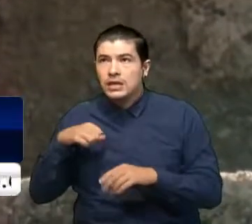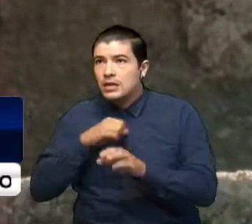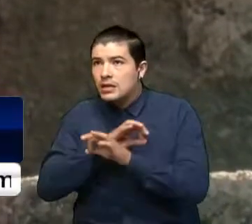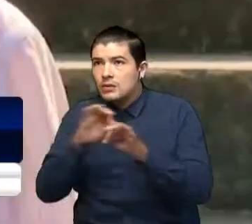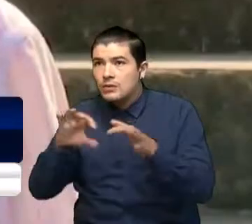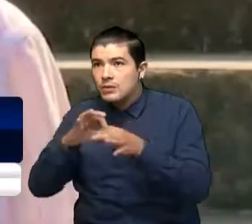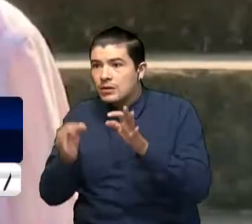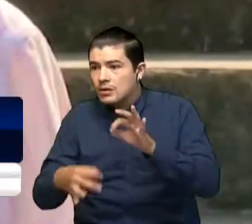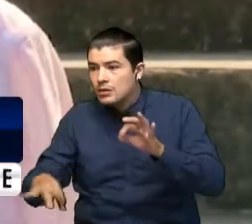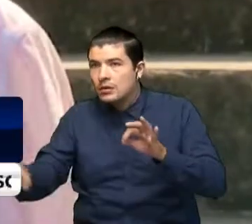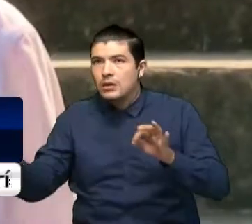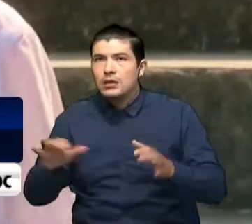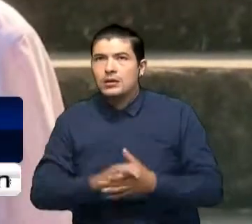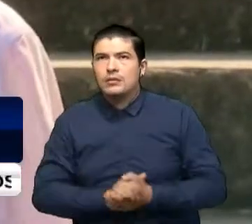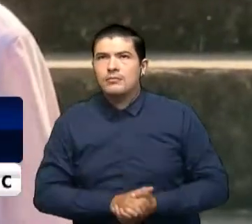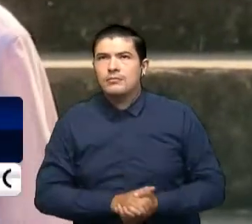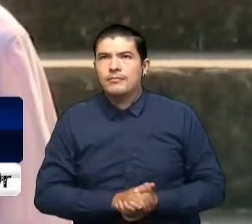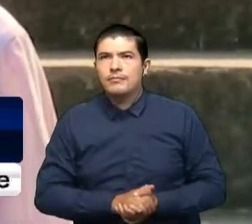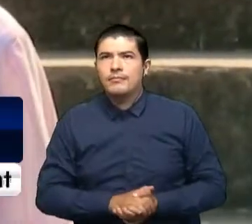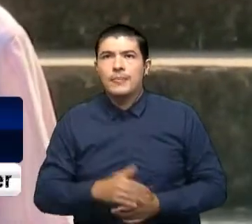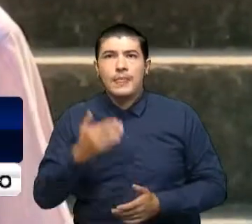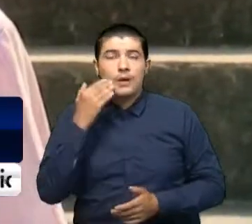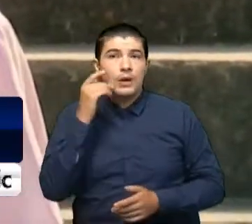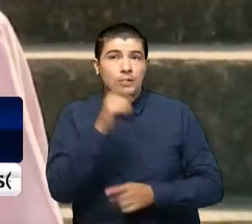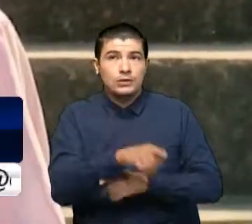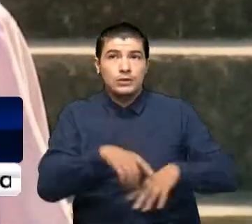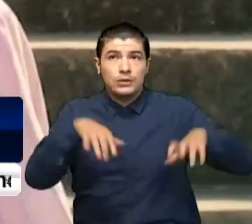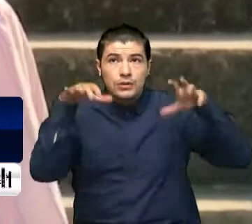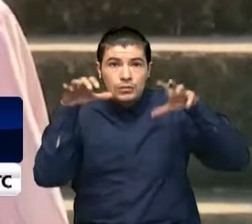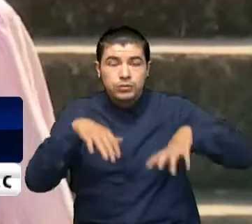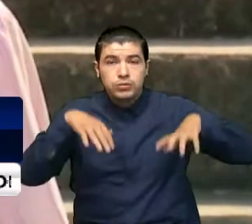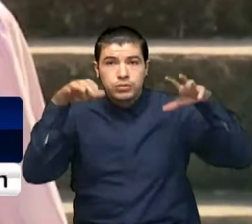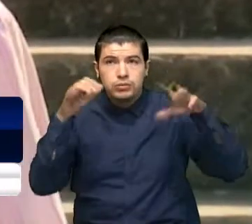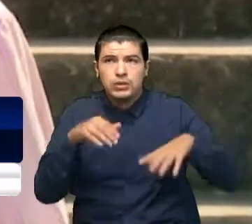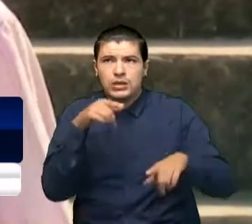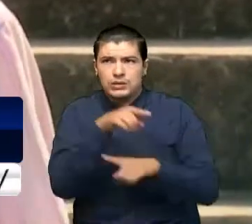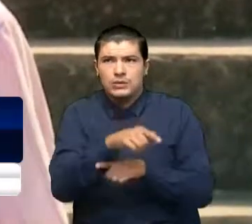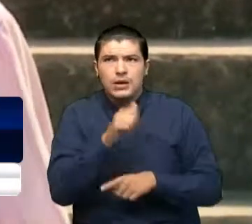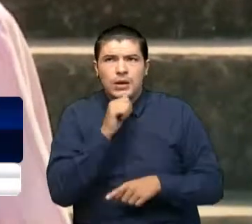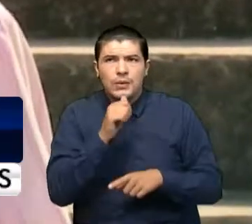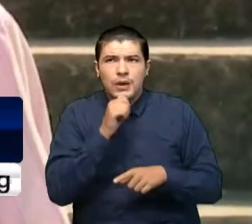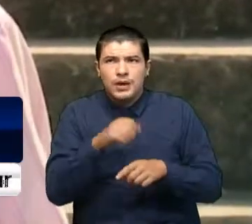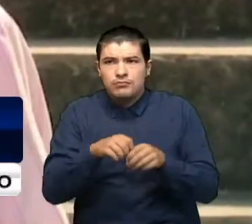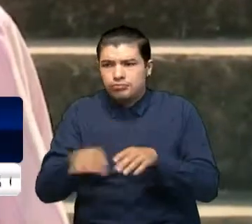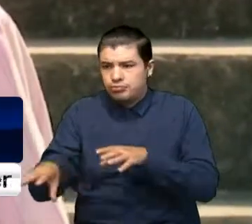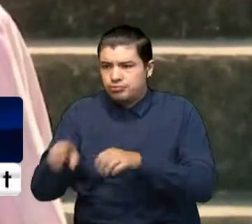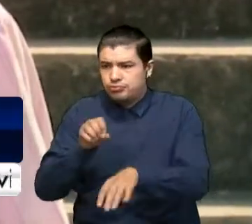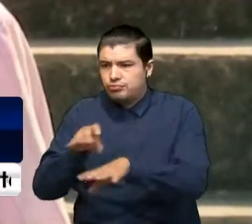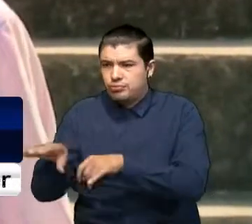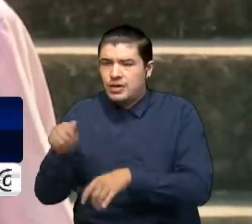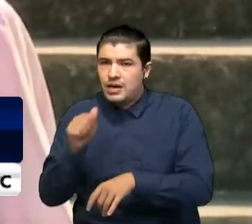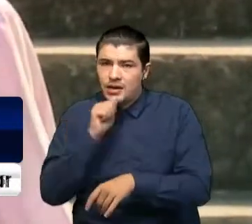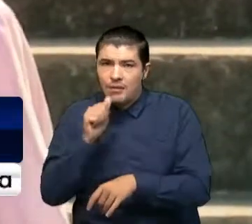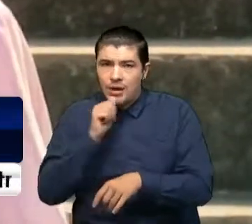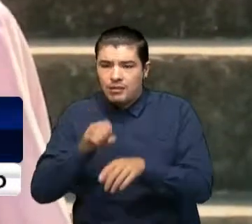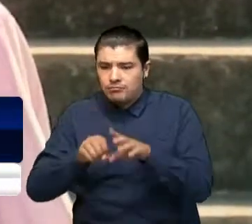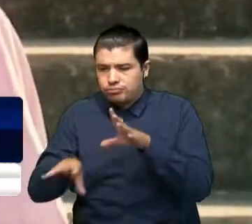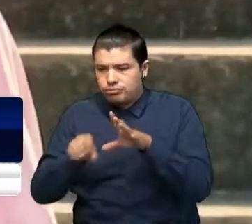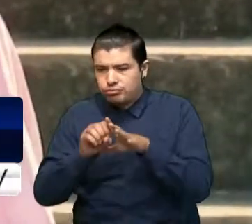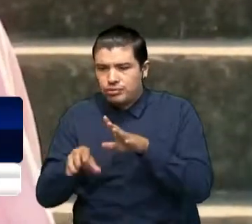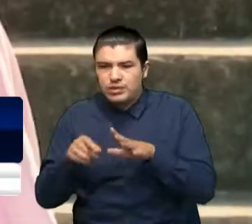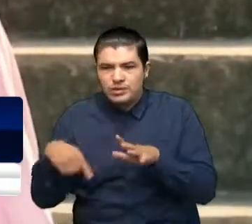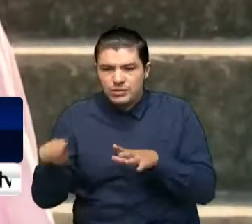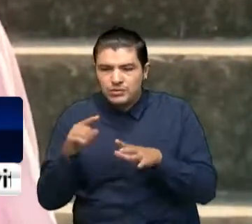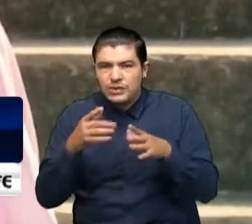alcantarillado cuando hay invierno esta tubería bote el agua hacia la calle donde los gatos